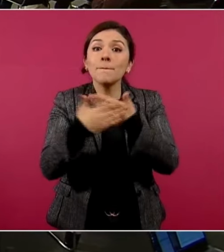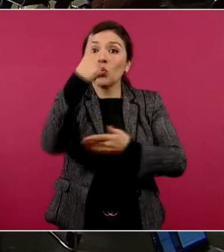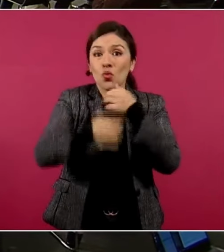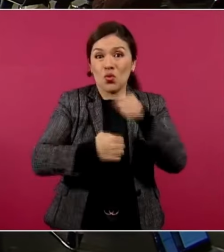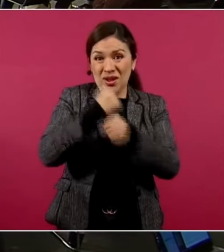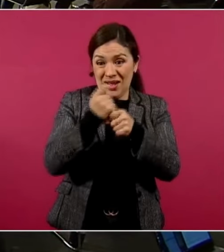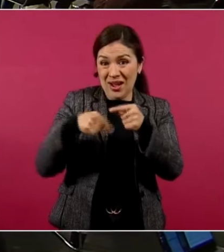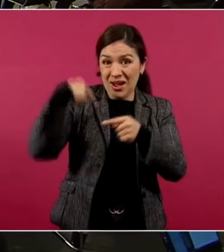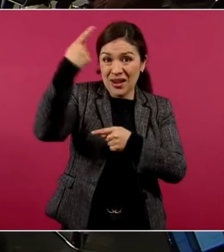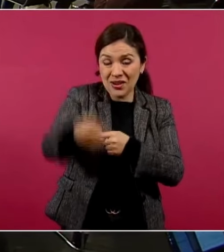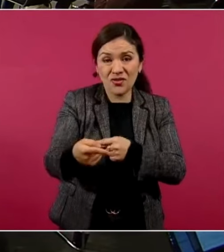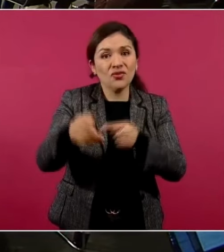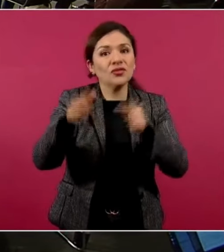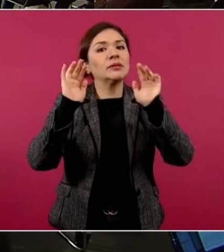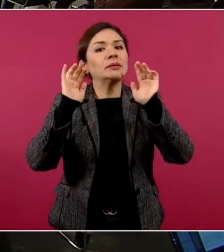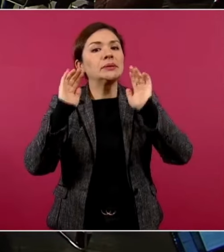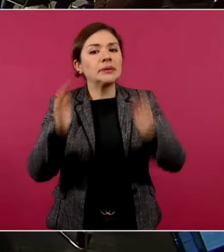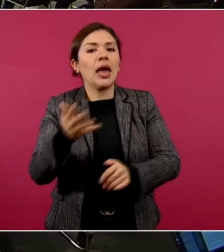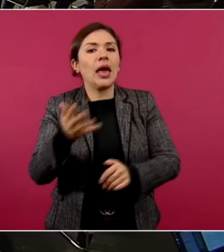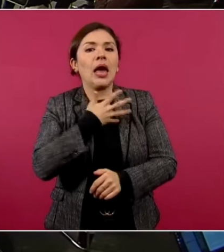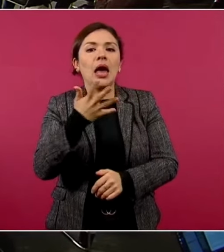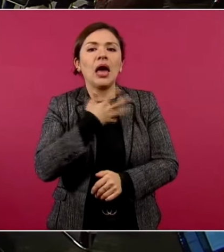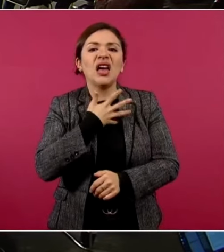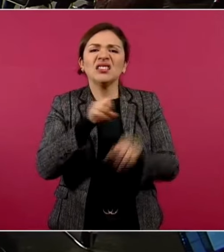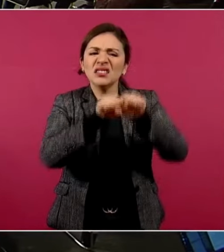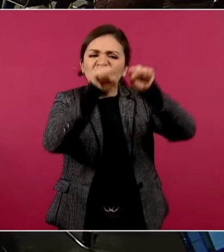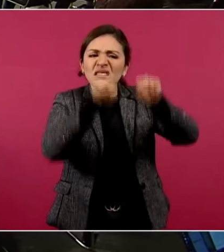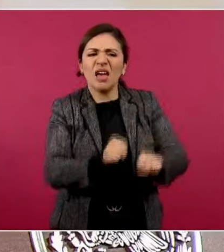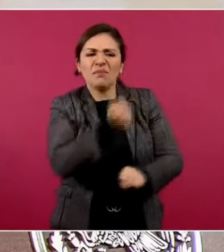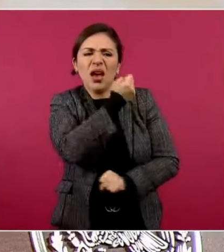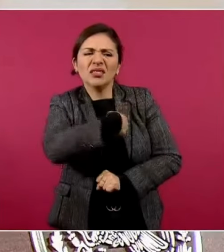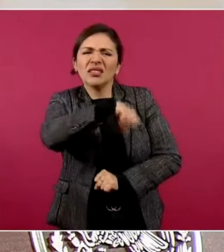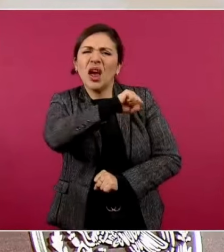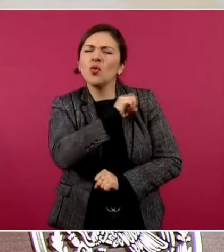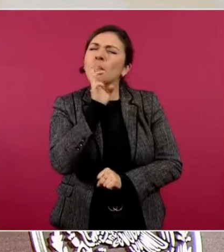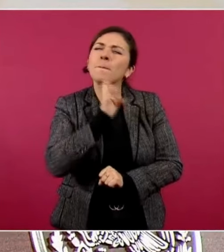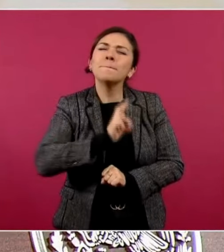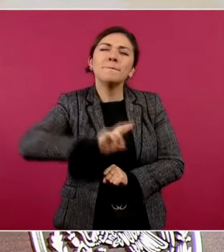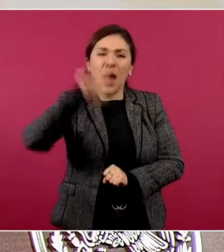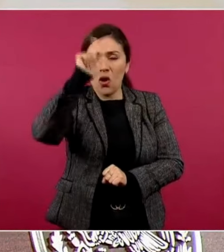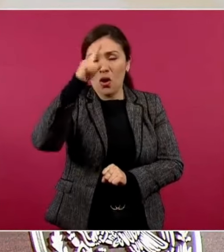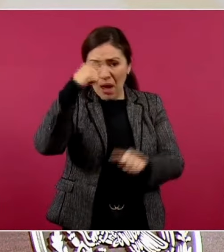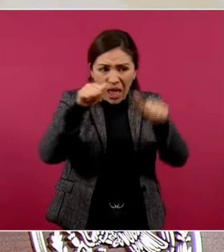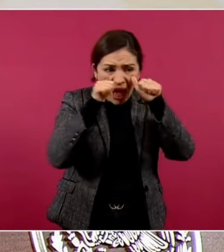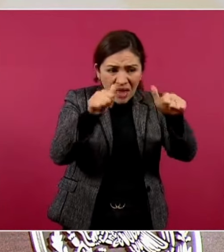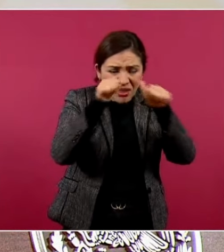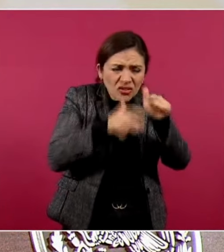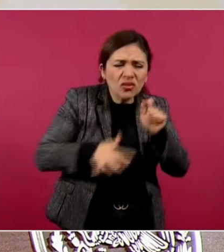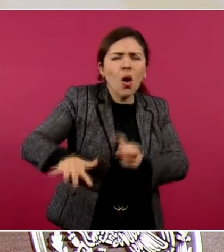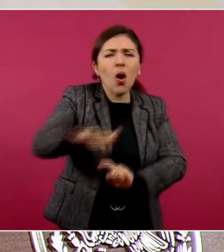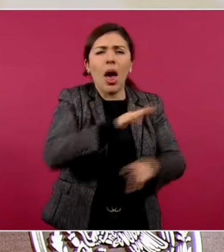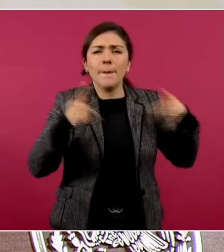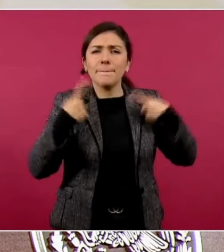próximo tengamos uno de los mejores sistemas de salud pública del mundo.